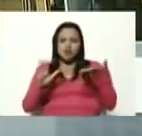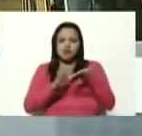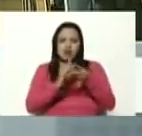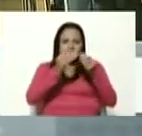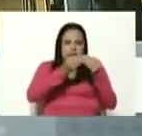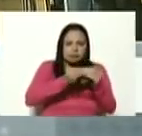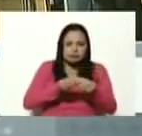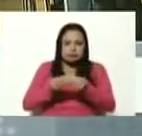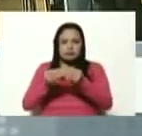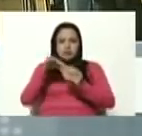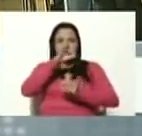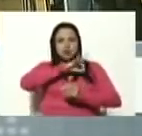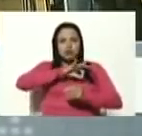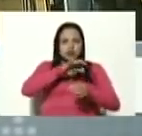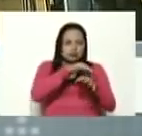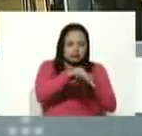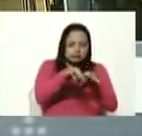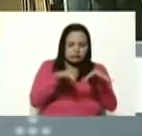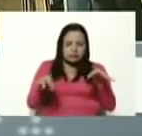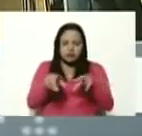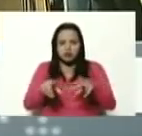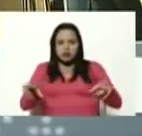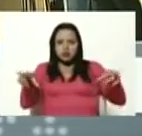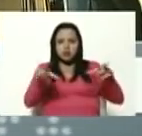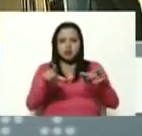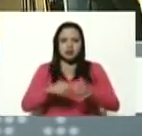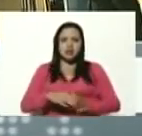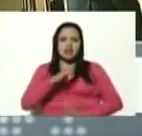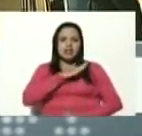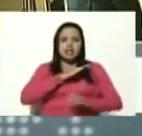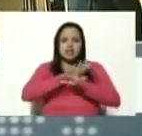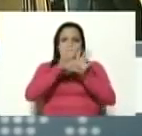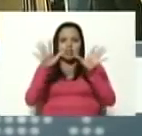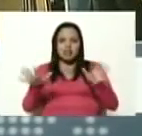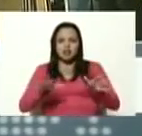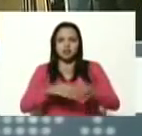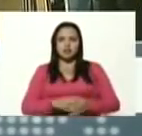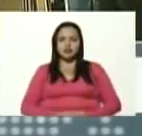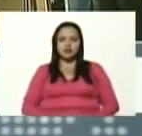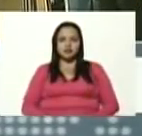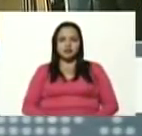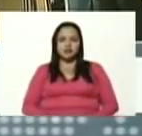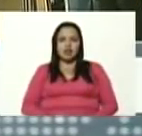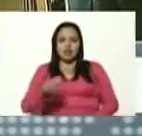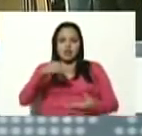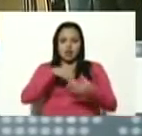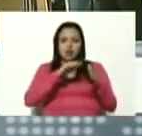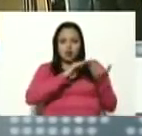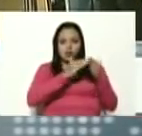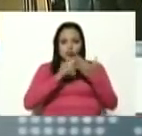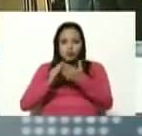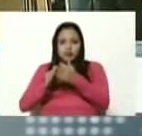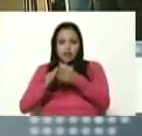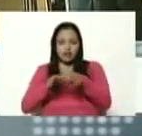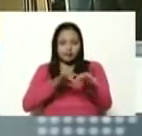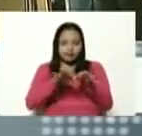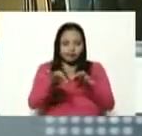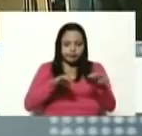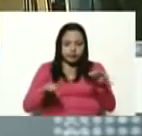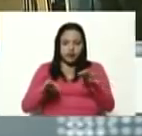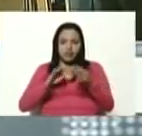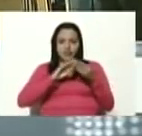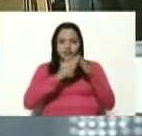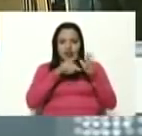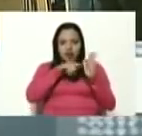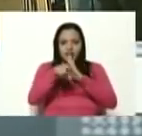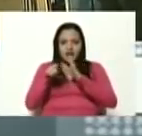social. Y en la cartografía tener claro ahí en el mapa de la comunidad, en el mapa del barrio, tener